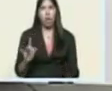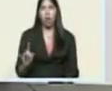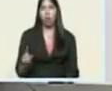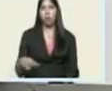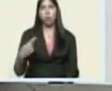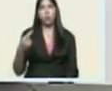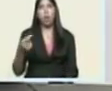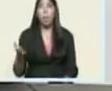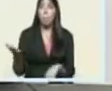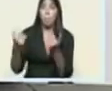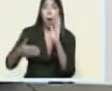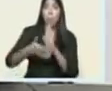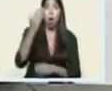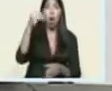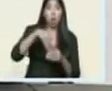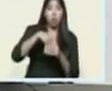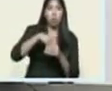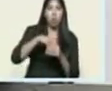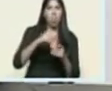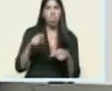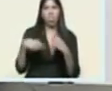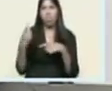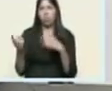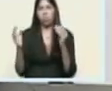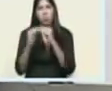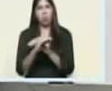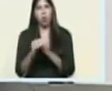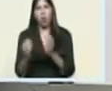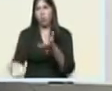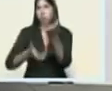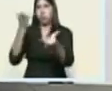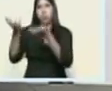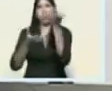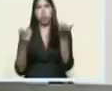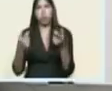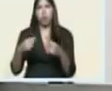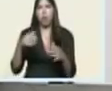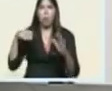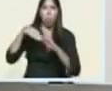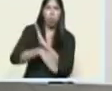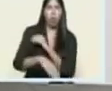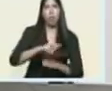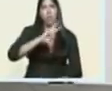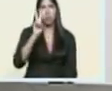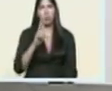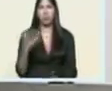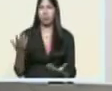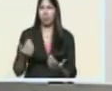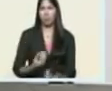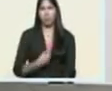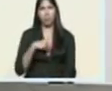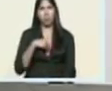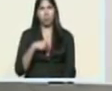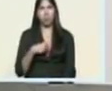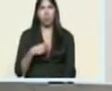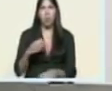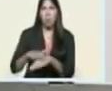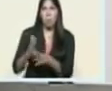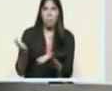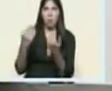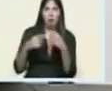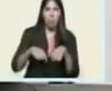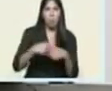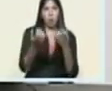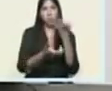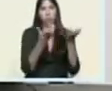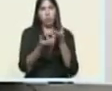salgan a llamar a elecciones y otro día salgan a quemar el país y a sabotear los centros electorales y a llamar a la destrucción del sistema electoral.